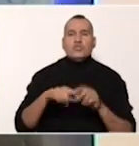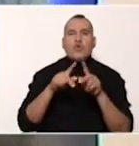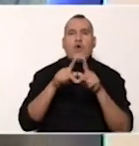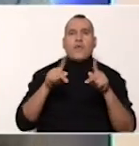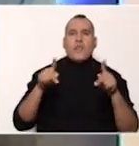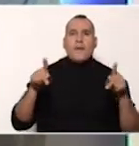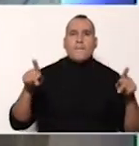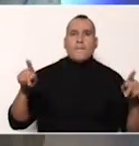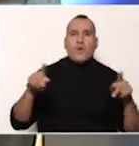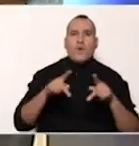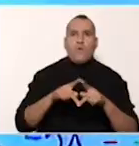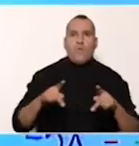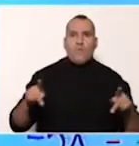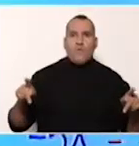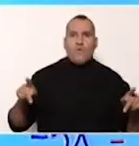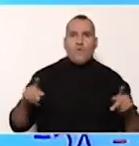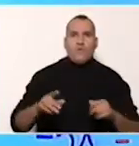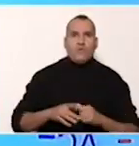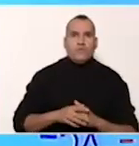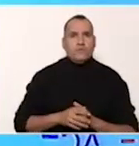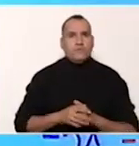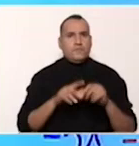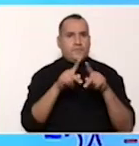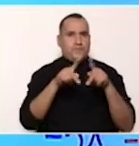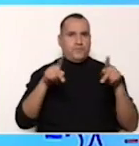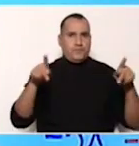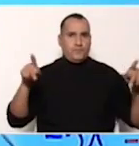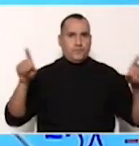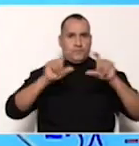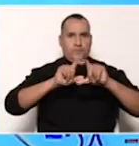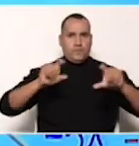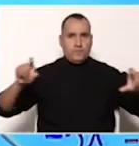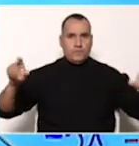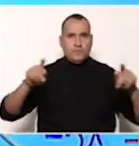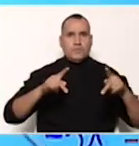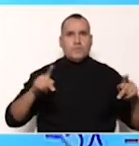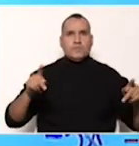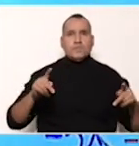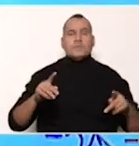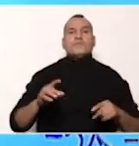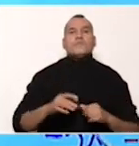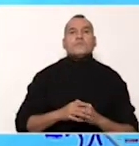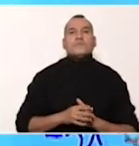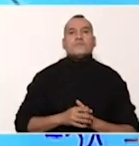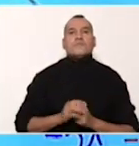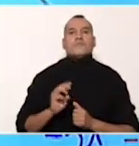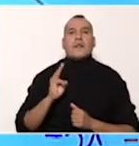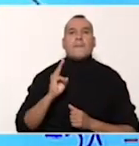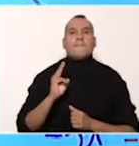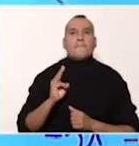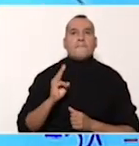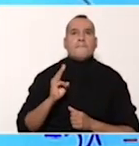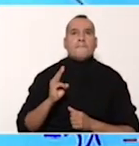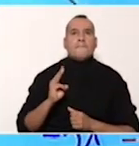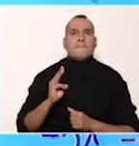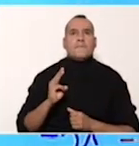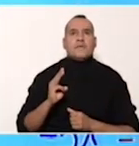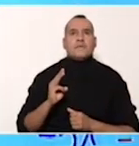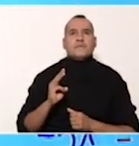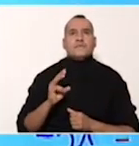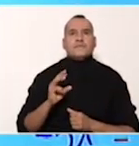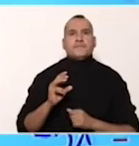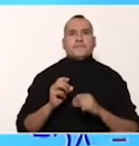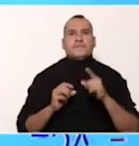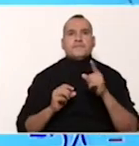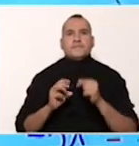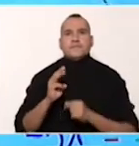polinomio. Se dan los polinomios P de X, 2X al cuadrado menos 15X más